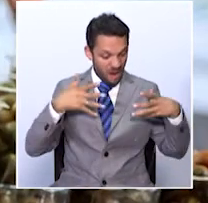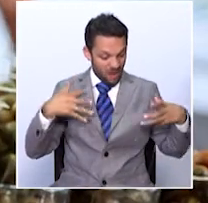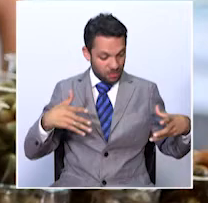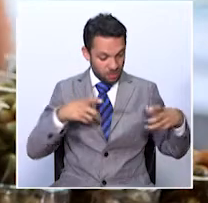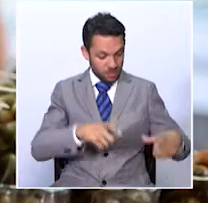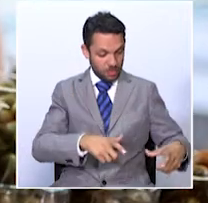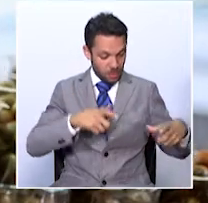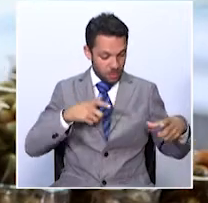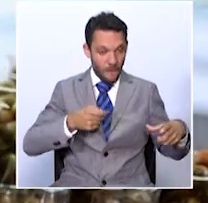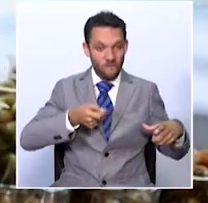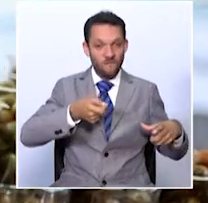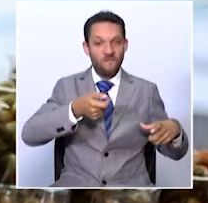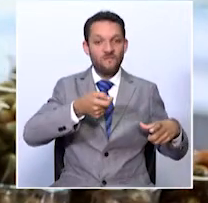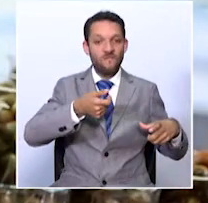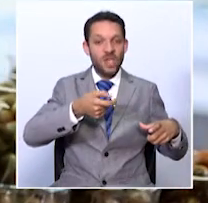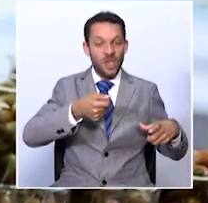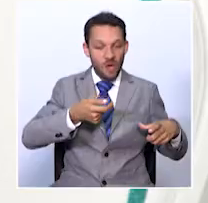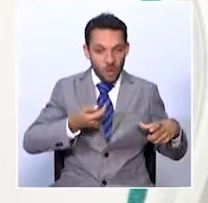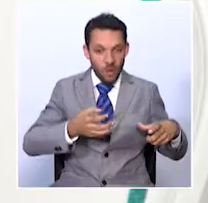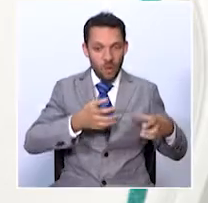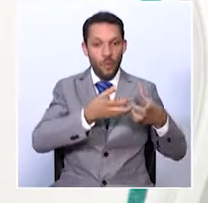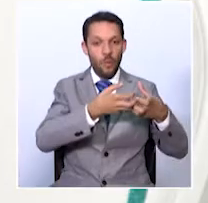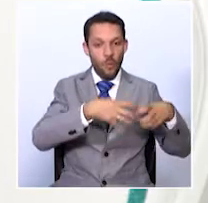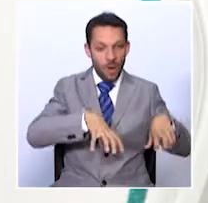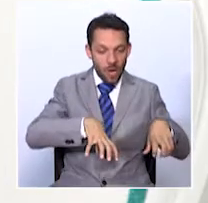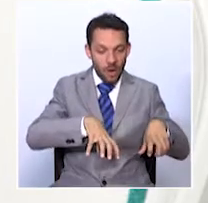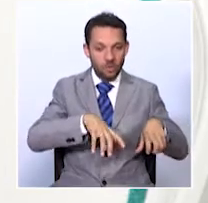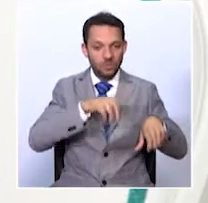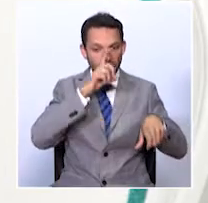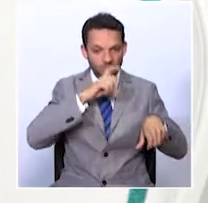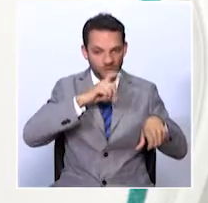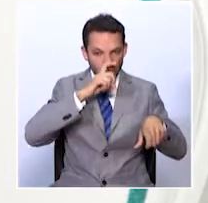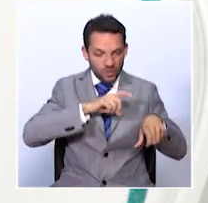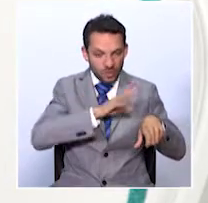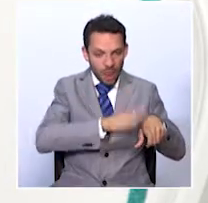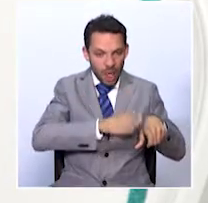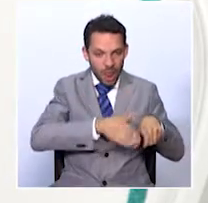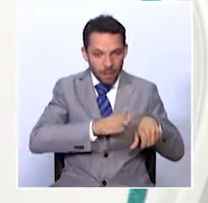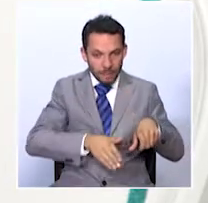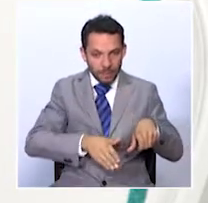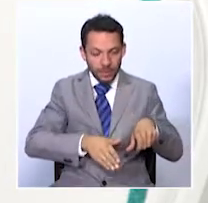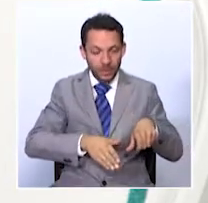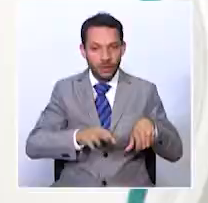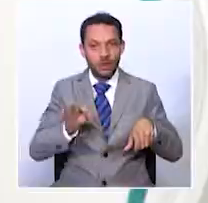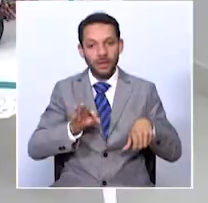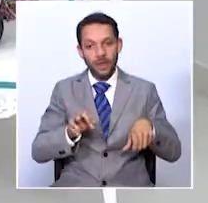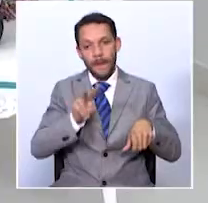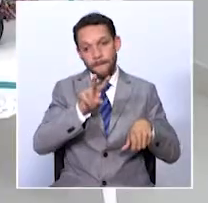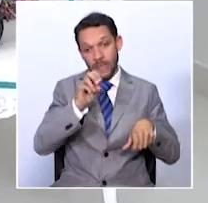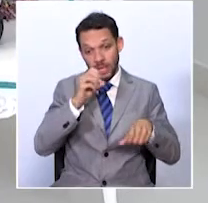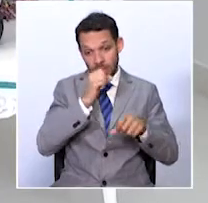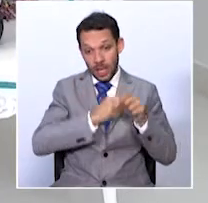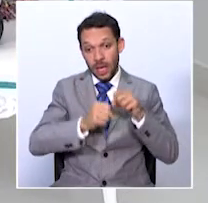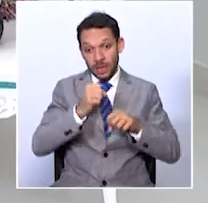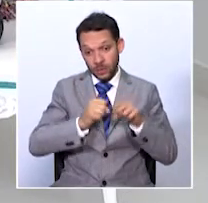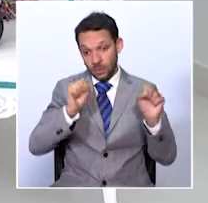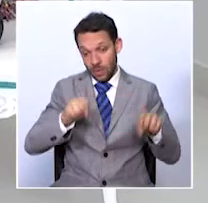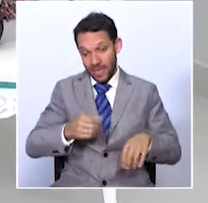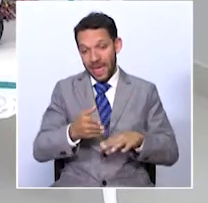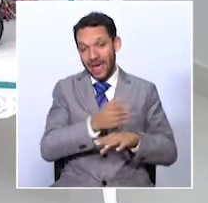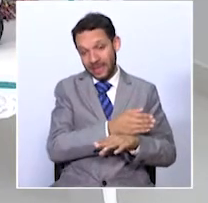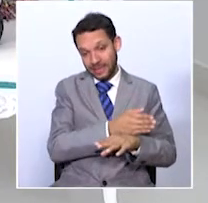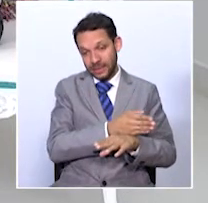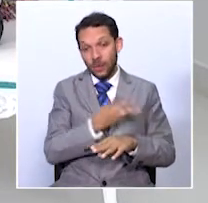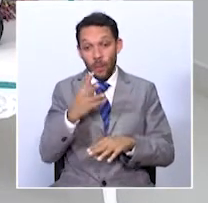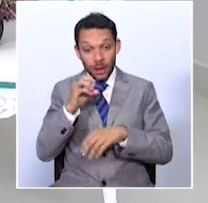pero no es uno comerse una bandeja paisa. O si la bandeja paisa se lo come uno a los 20, a los 40 ya no. Entonces uno tiene que saber